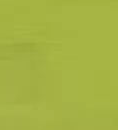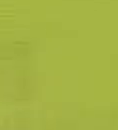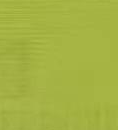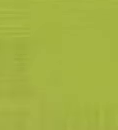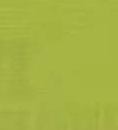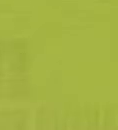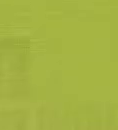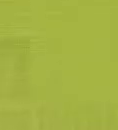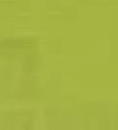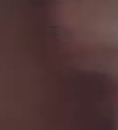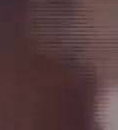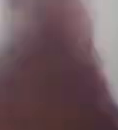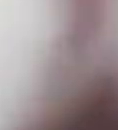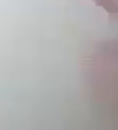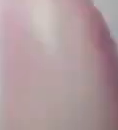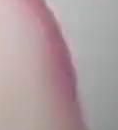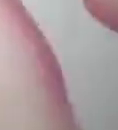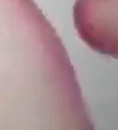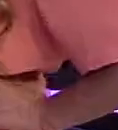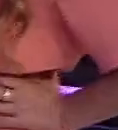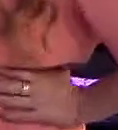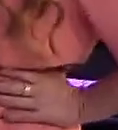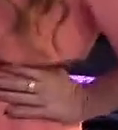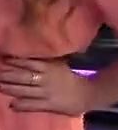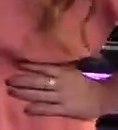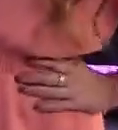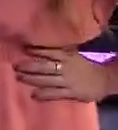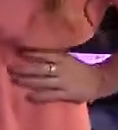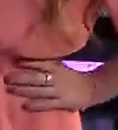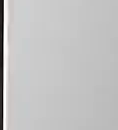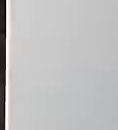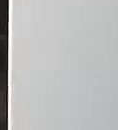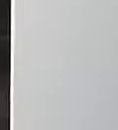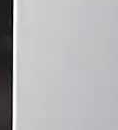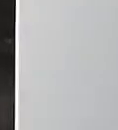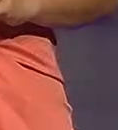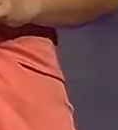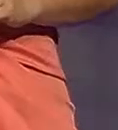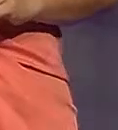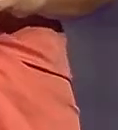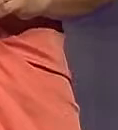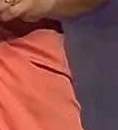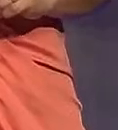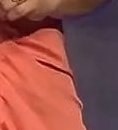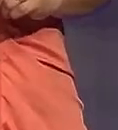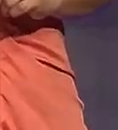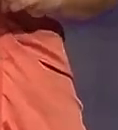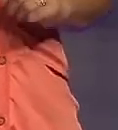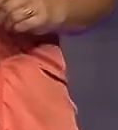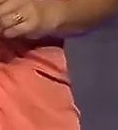Existen pequeños retoquitos. La gente a veces se le pasa la mano a la hora de criticar a la gente que se hace arreglos. A las 2 de la tarde por aquí,